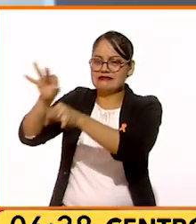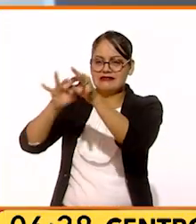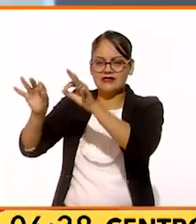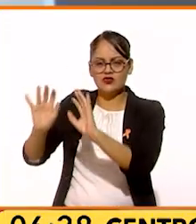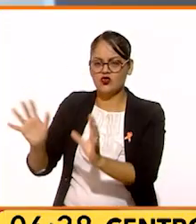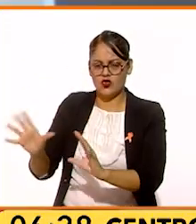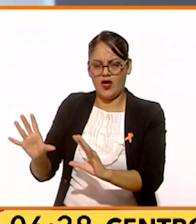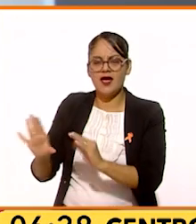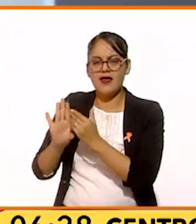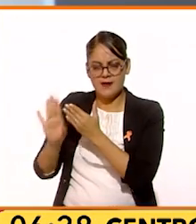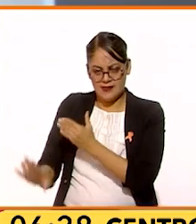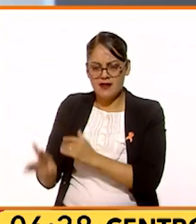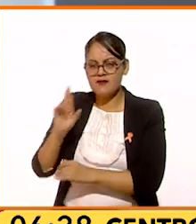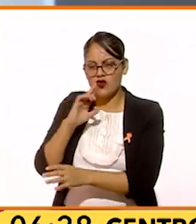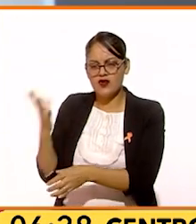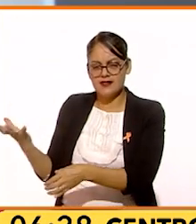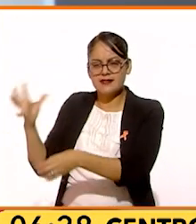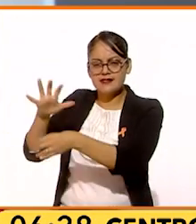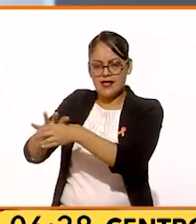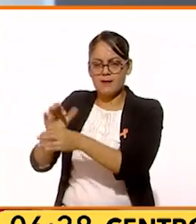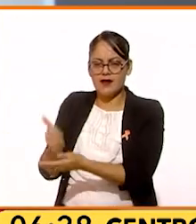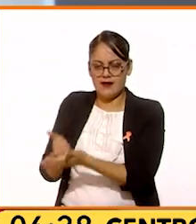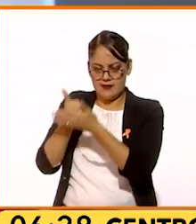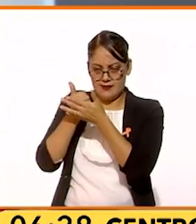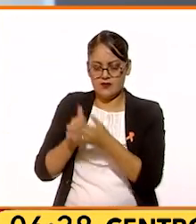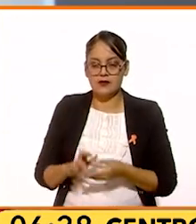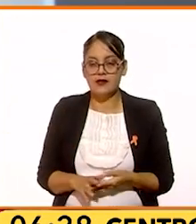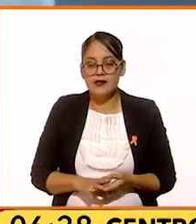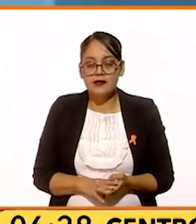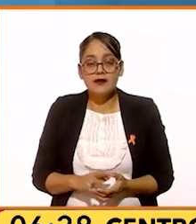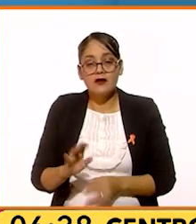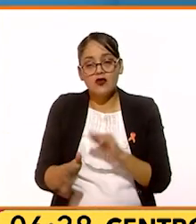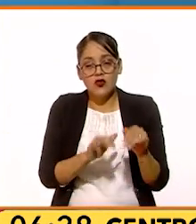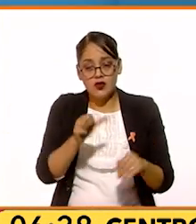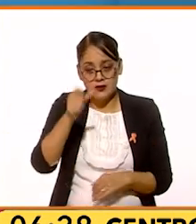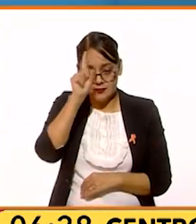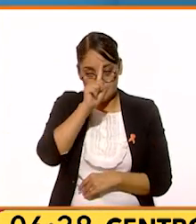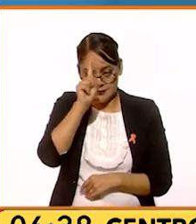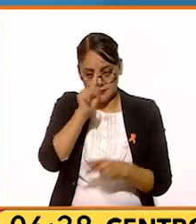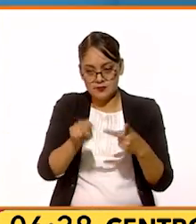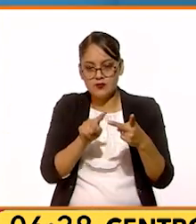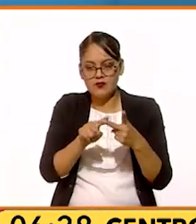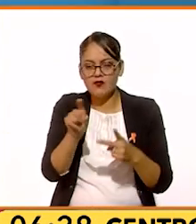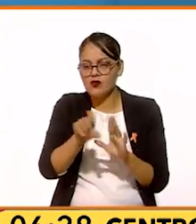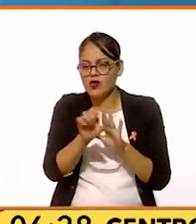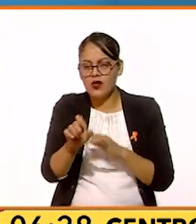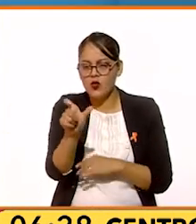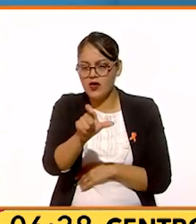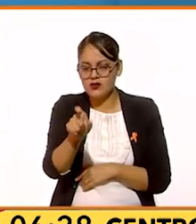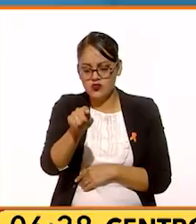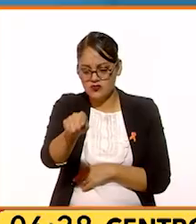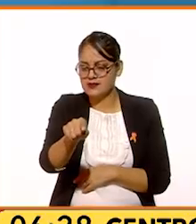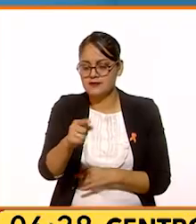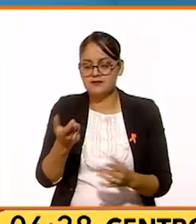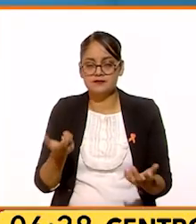tengamos entonces criaderos. También otra de las recomendaciones cuando se tienen estos